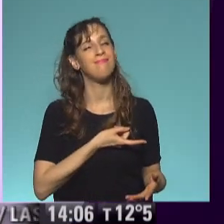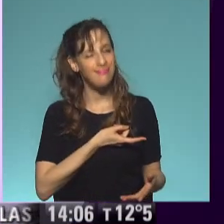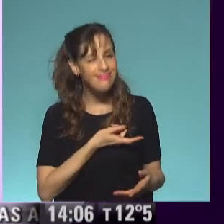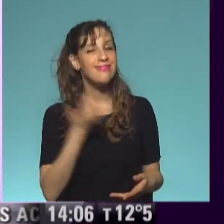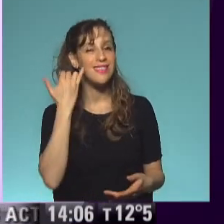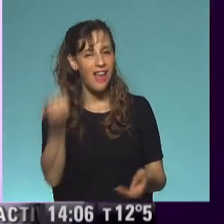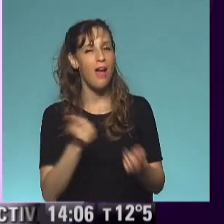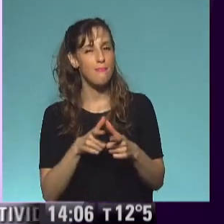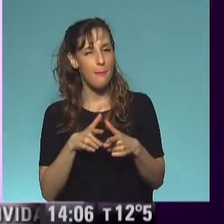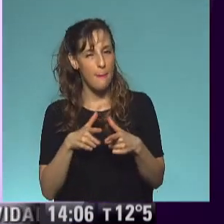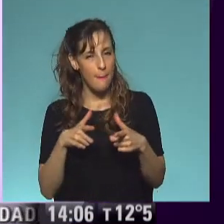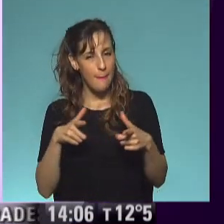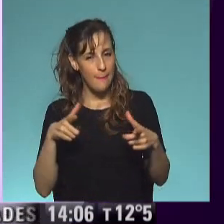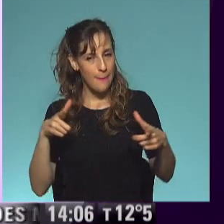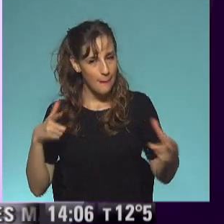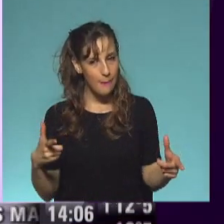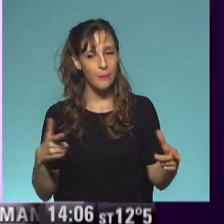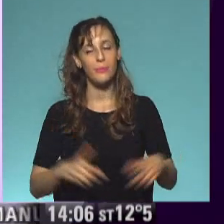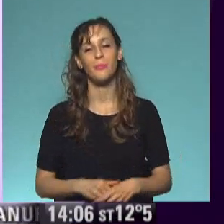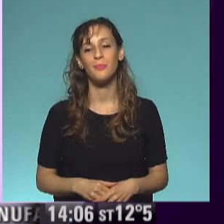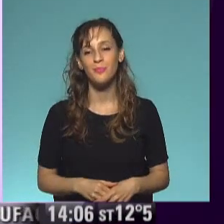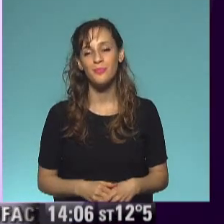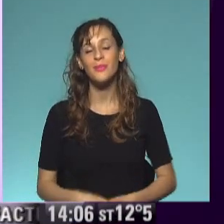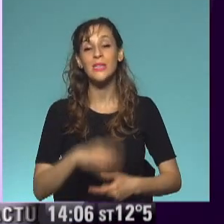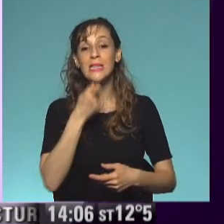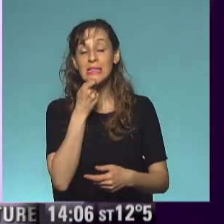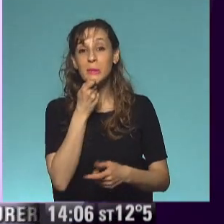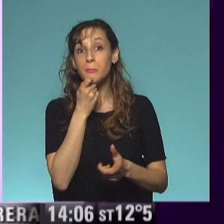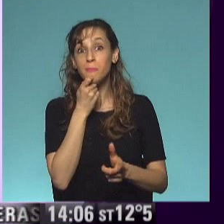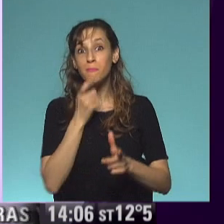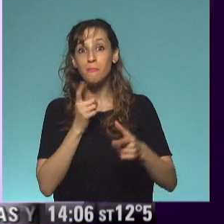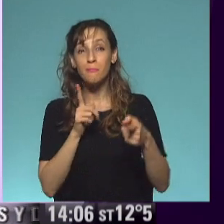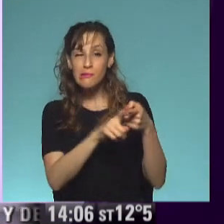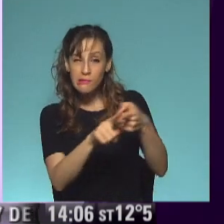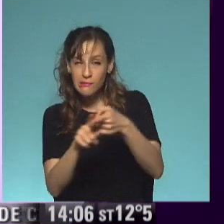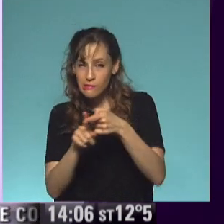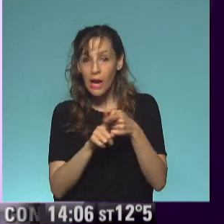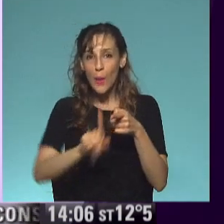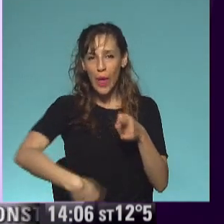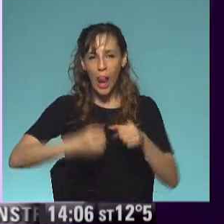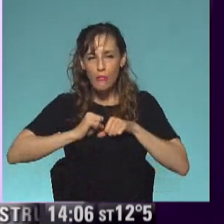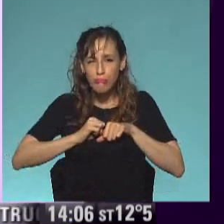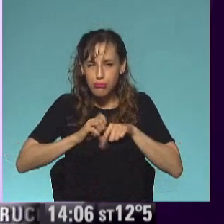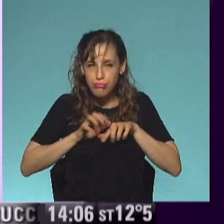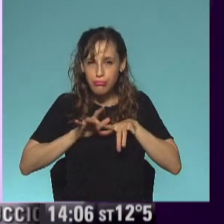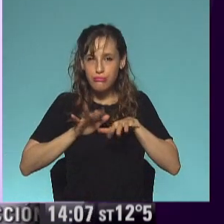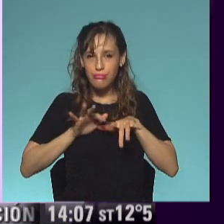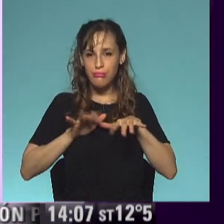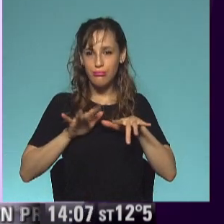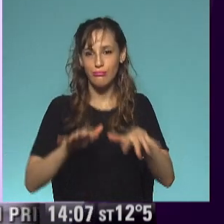ya somos un par, podemos aumentar. Pandemia. Contacto cercano, así nos propagamos.